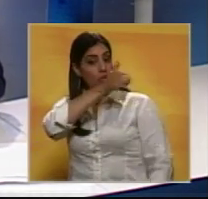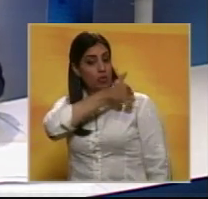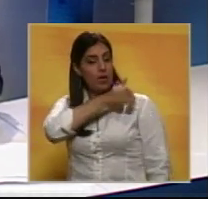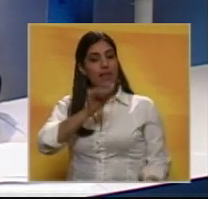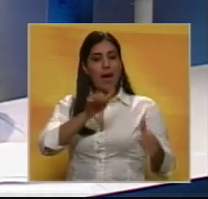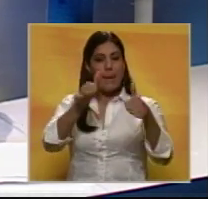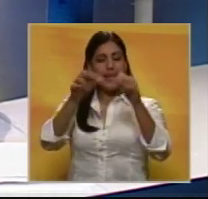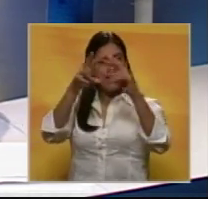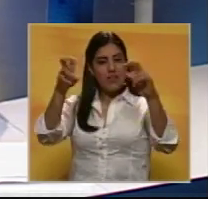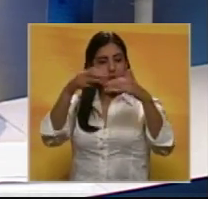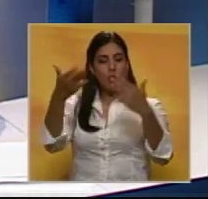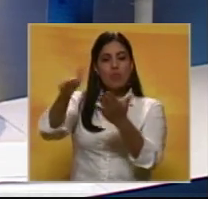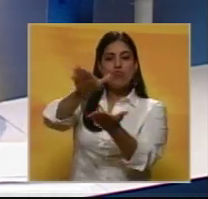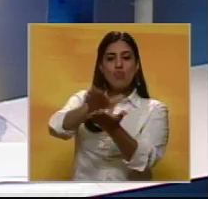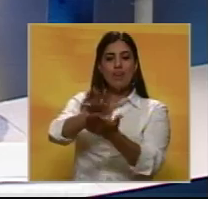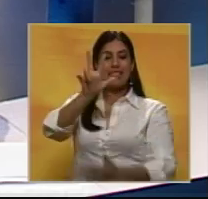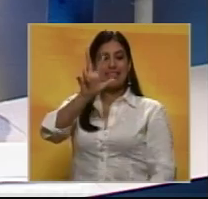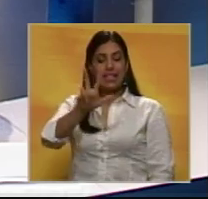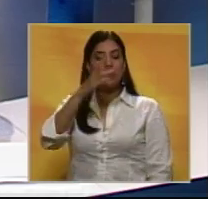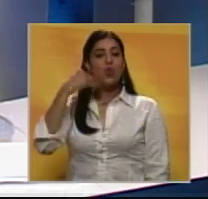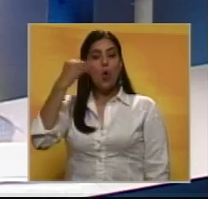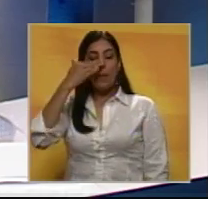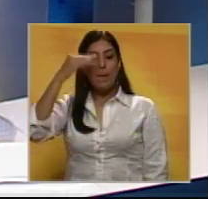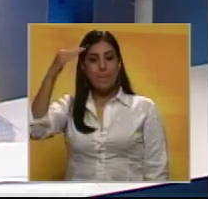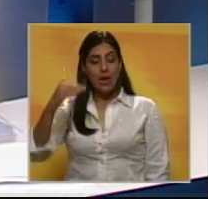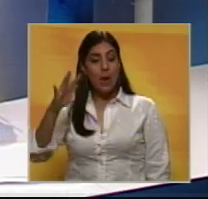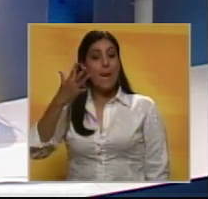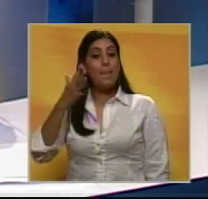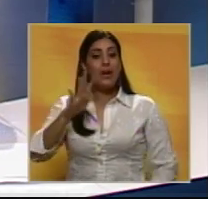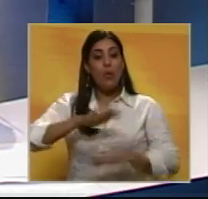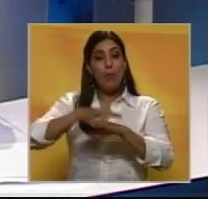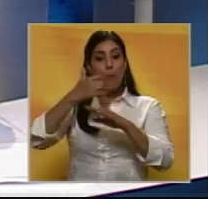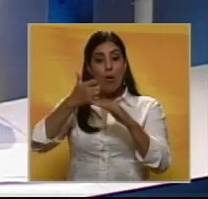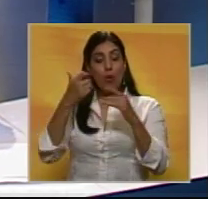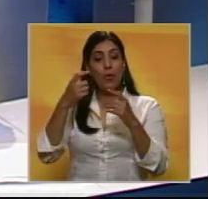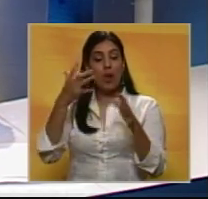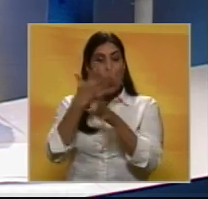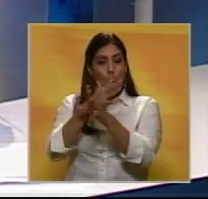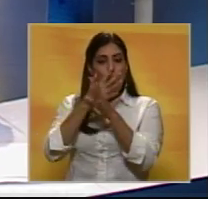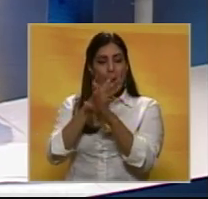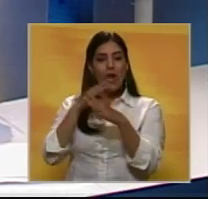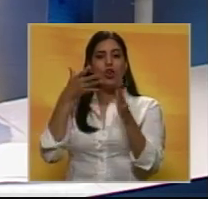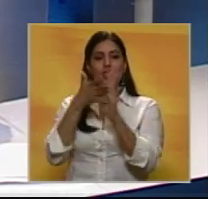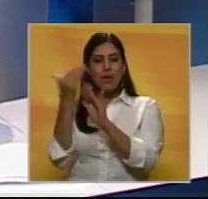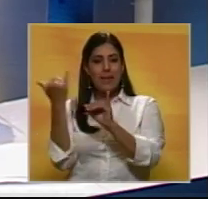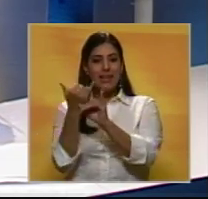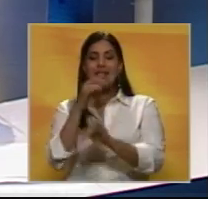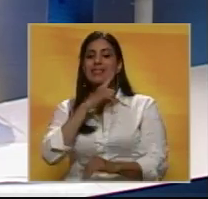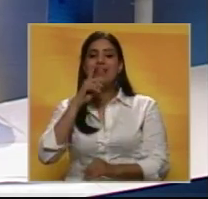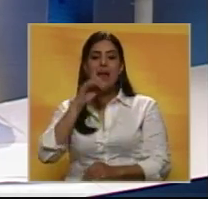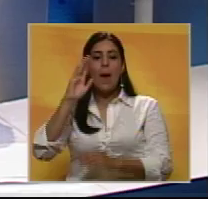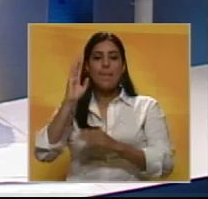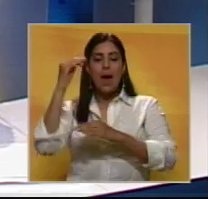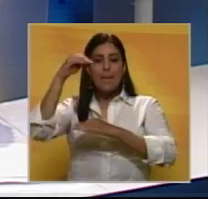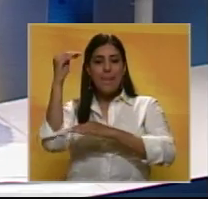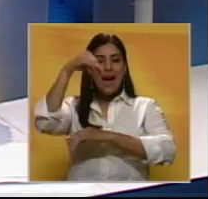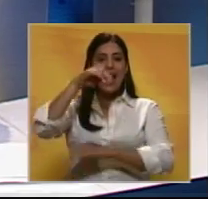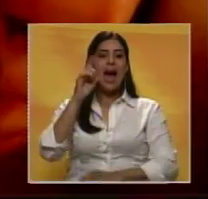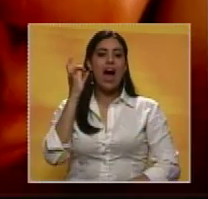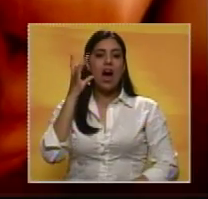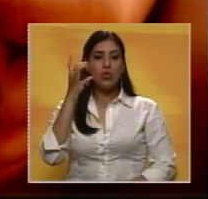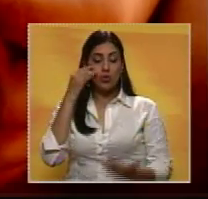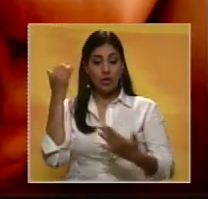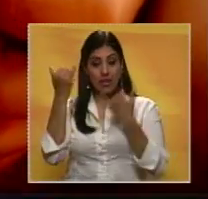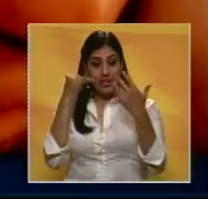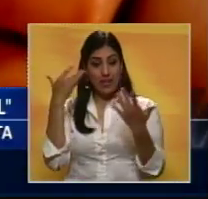autoridades iniciaran la investigación de la muerte de 3 adolescentes, presuntamente a causa de un juego en línea conocido como La Ballena Azul.